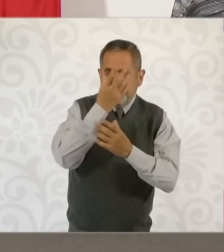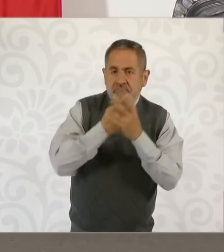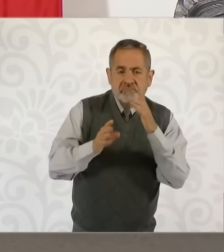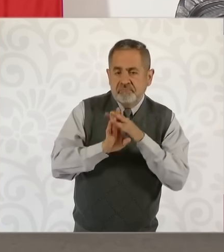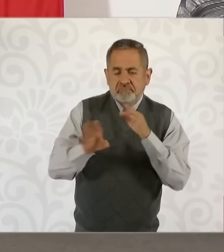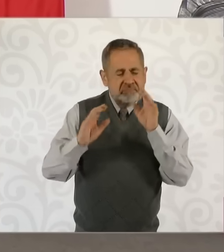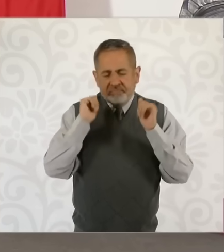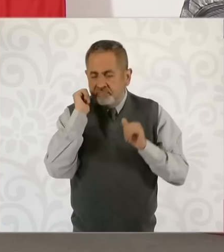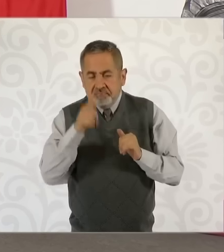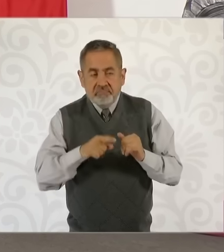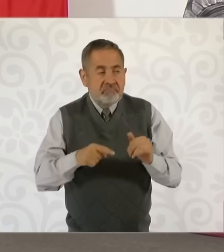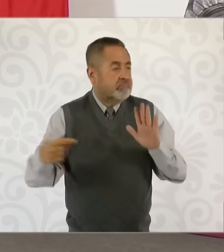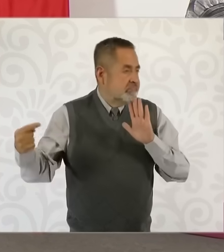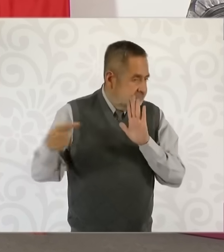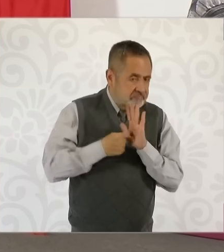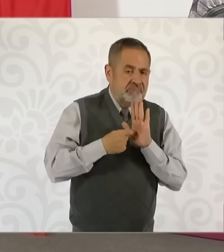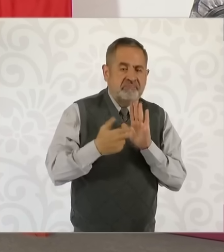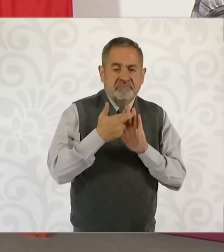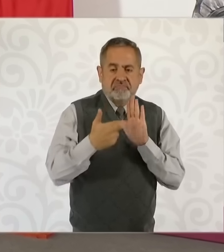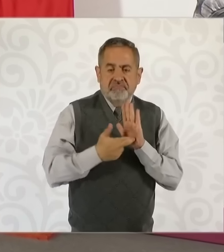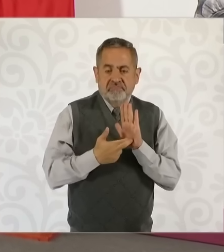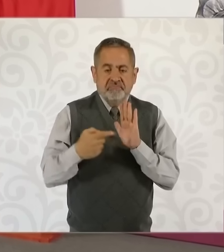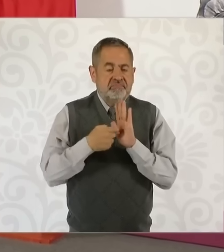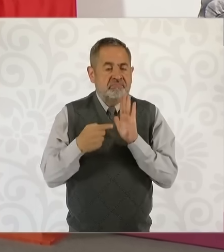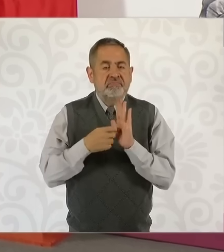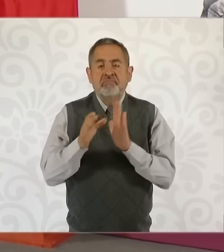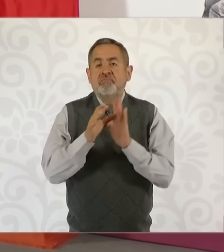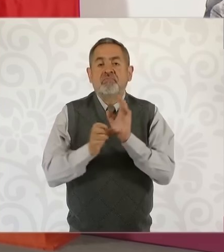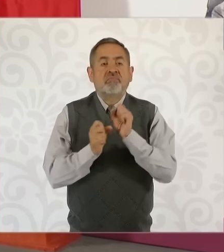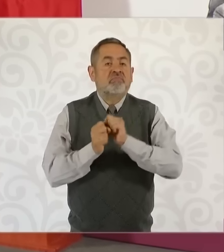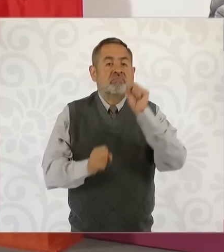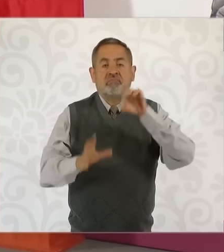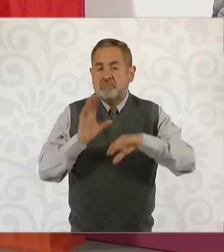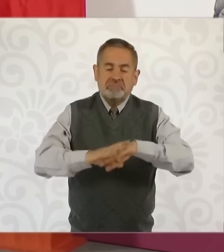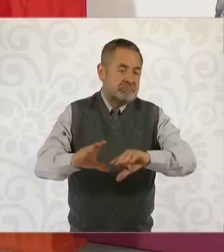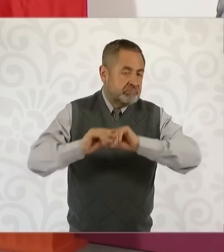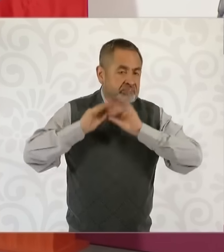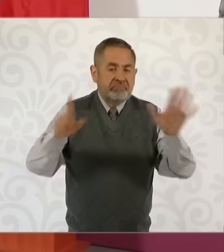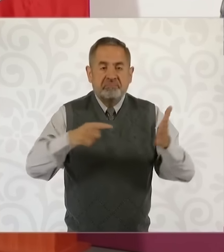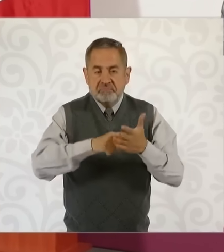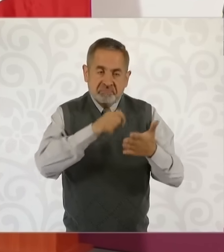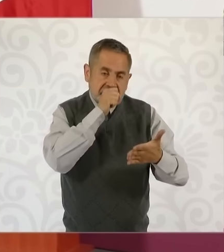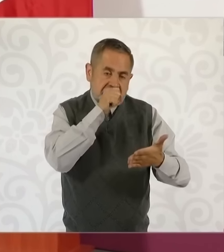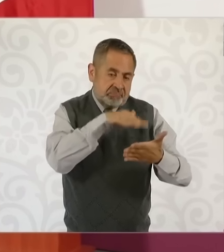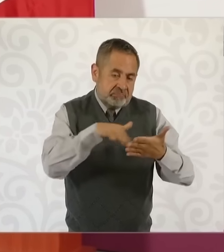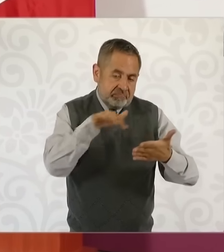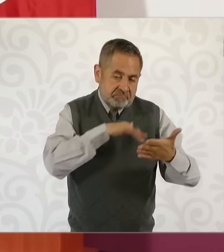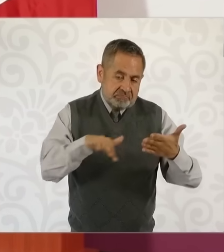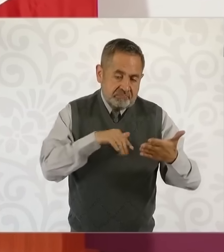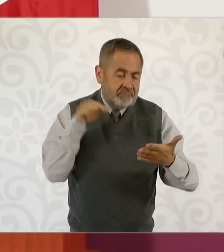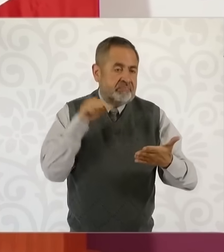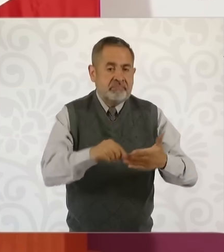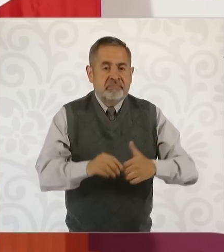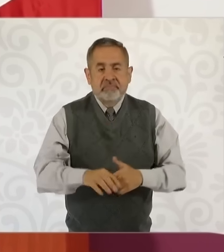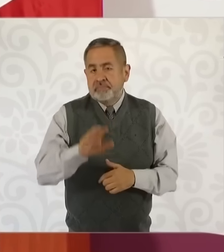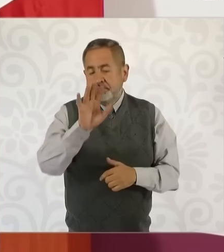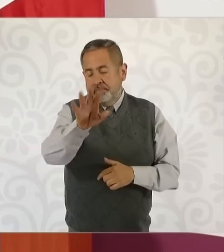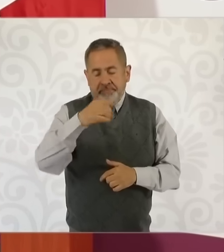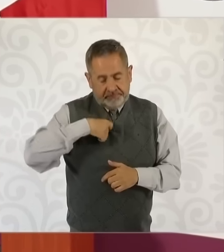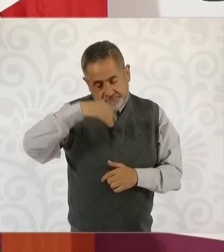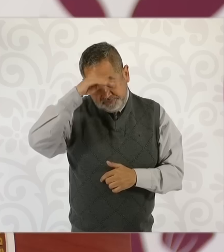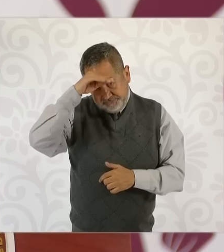otra actividad. Entonces está muy claro en la Constitución y en las leyes. Yo pienso que lo primero es